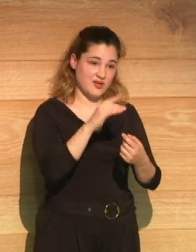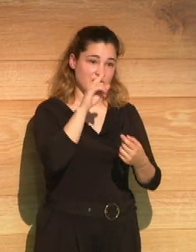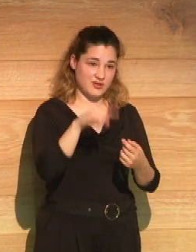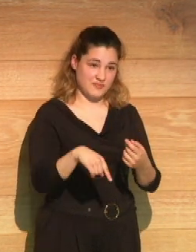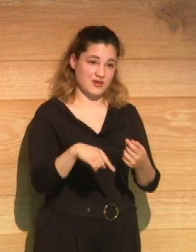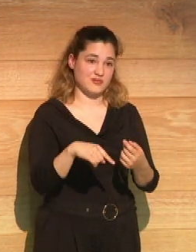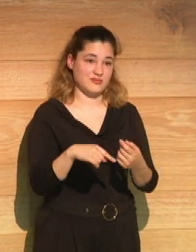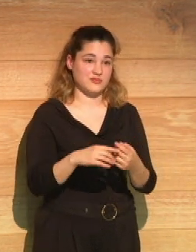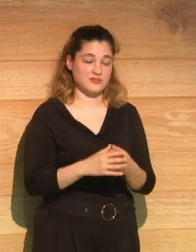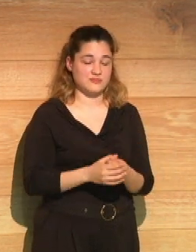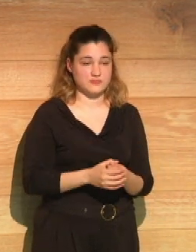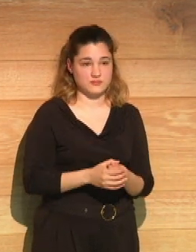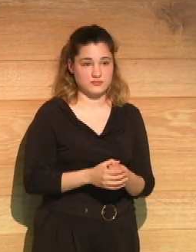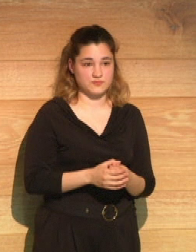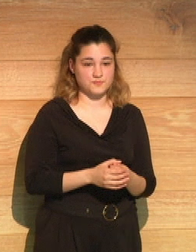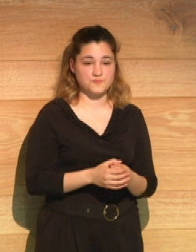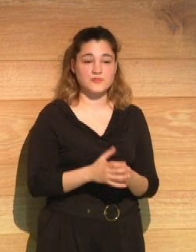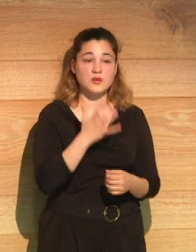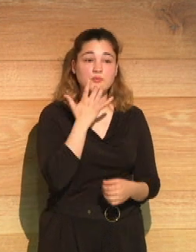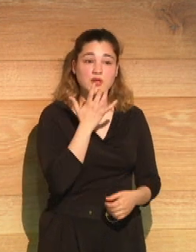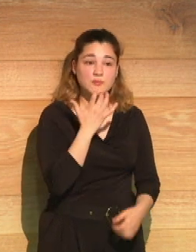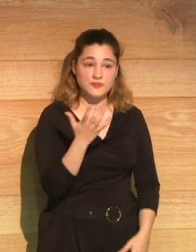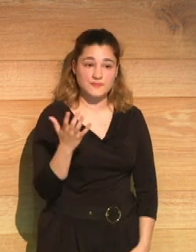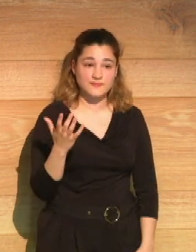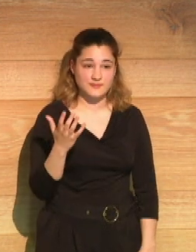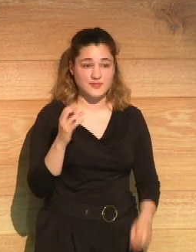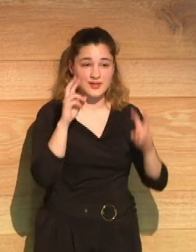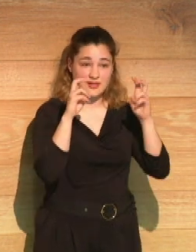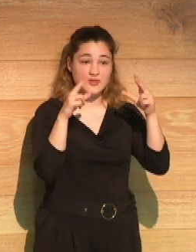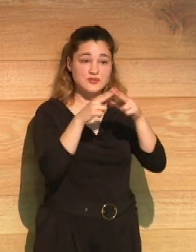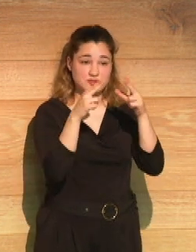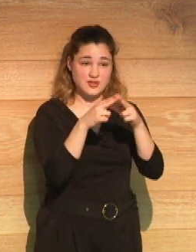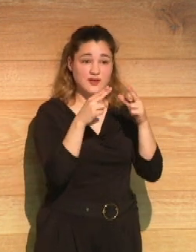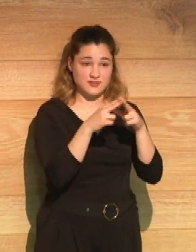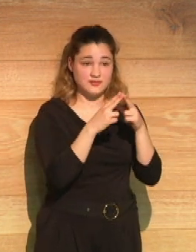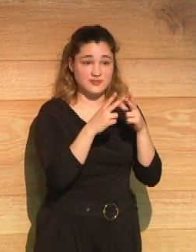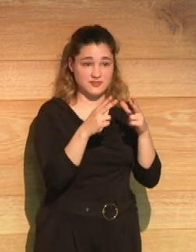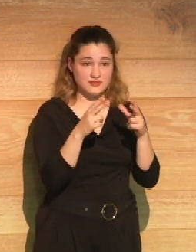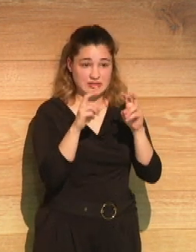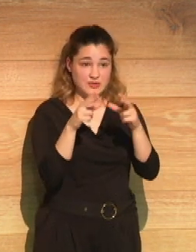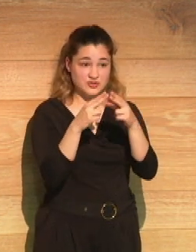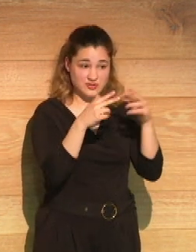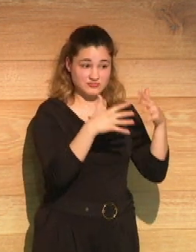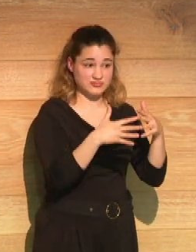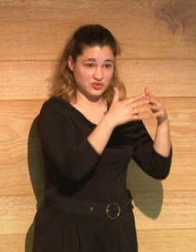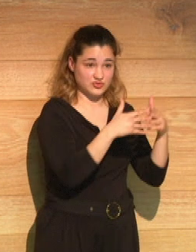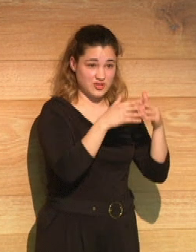exacerbado otras situaciones. Por ejemplo, el tema social. El tema social en los Estados Unidos, los temas de justicia